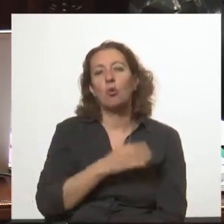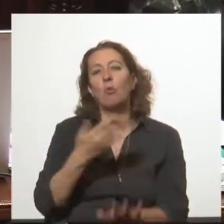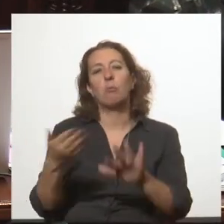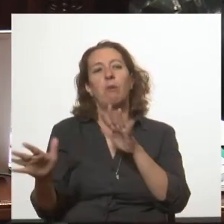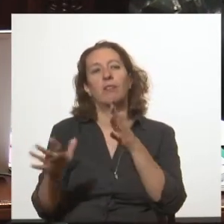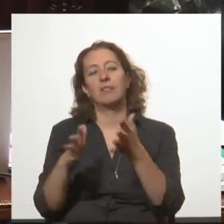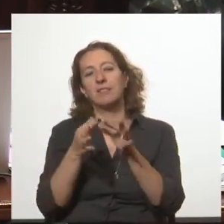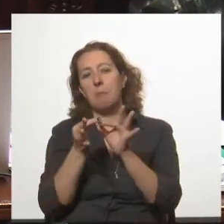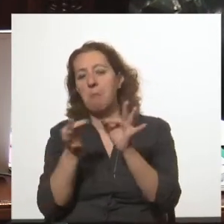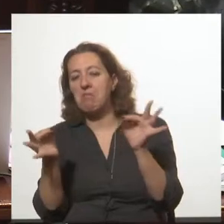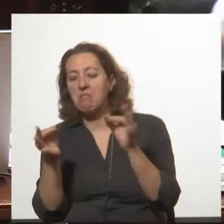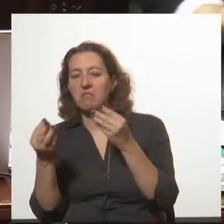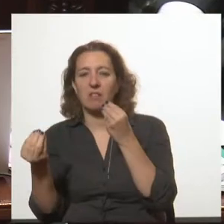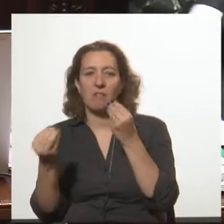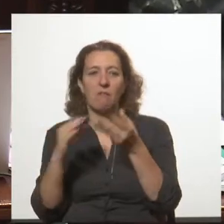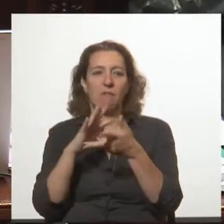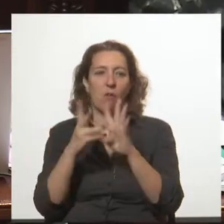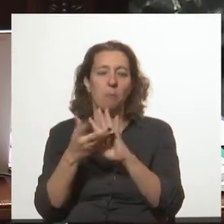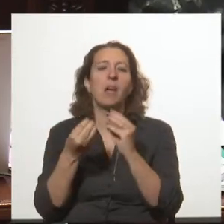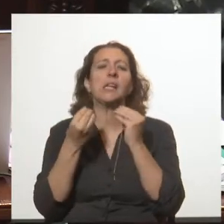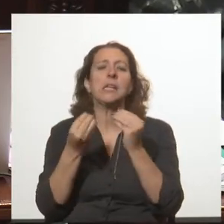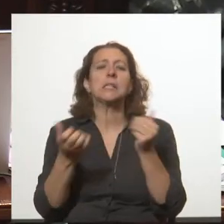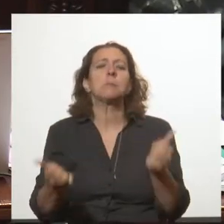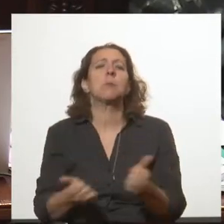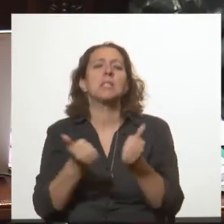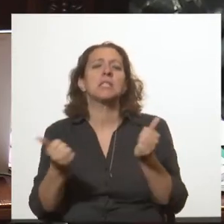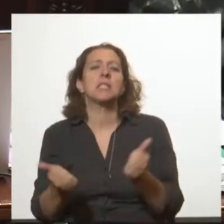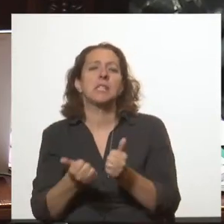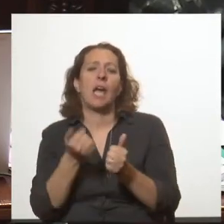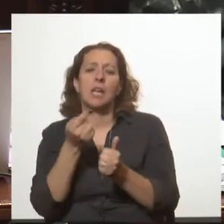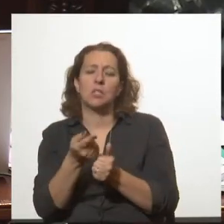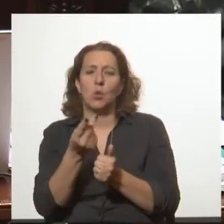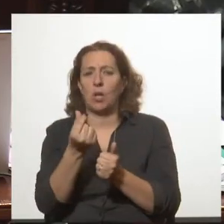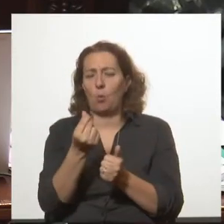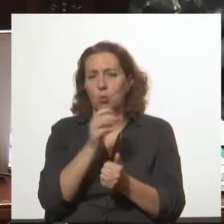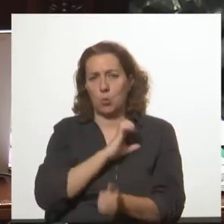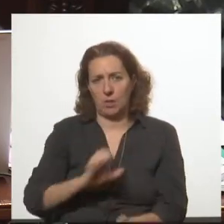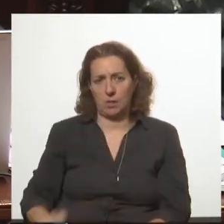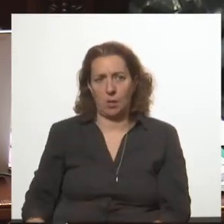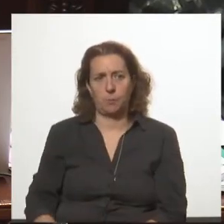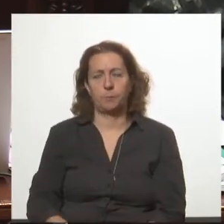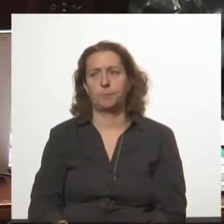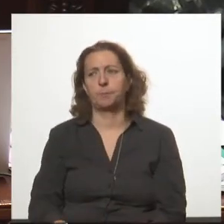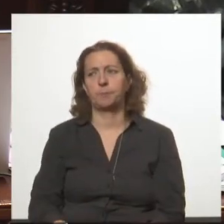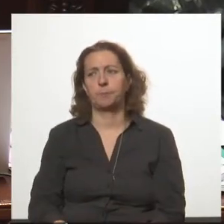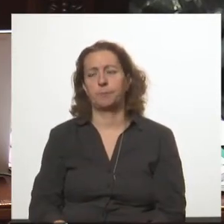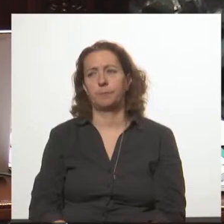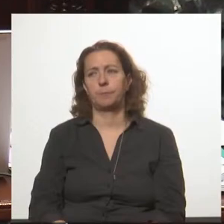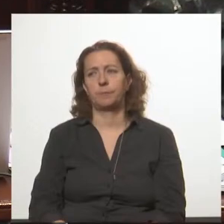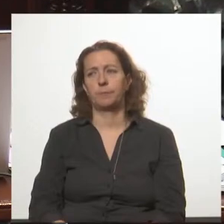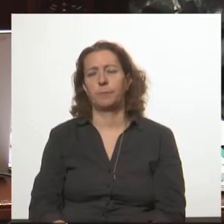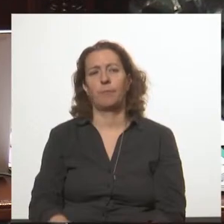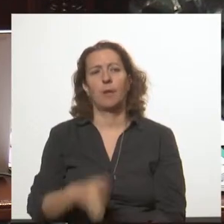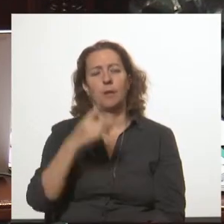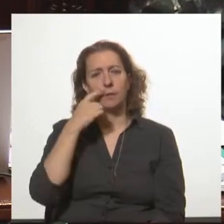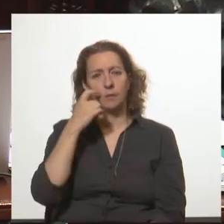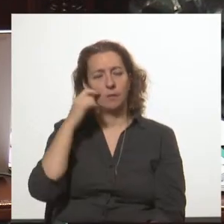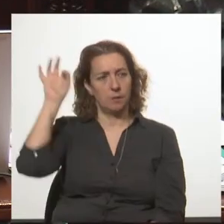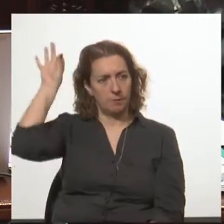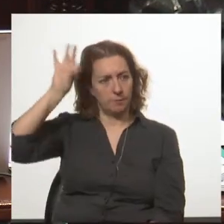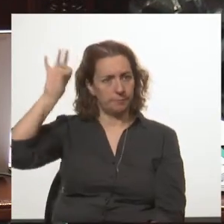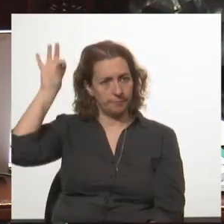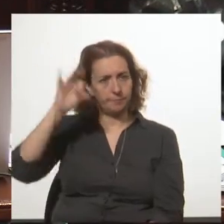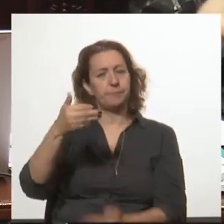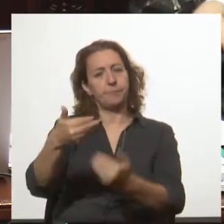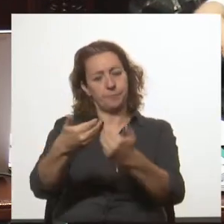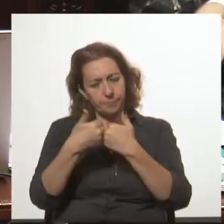en función de que se podría haber hecho con esos recursos del estado el señor senador me preguntaba